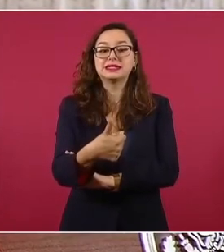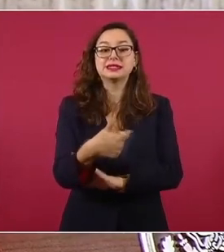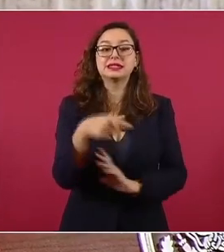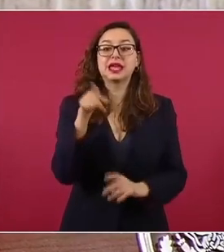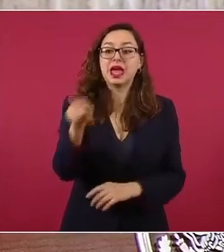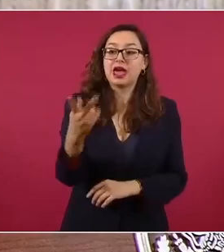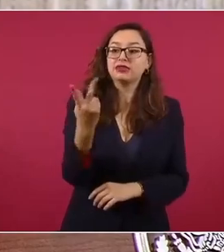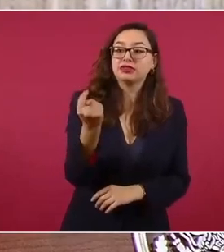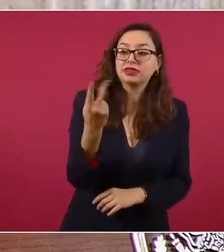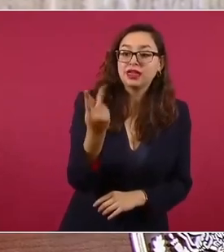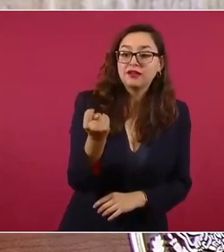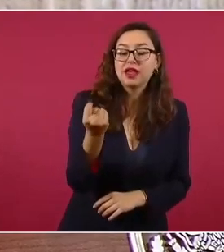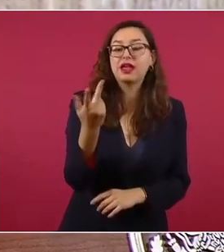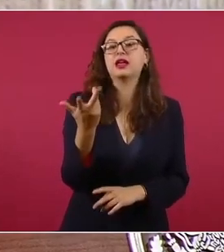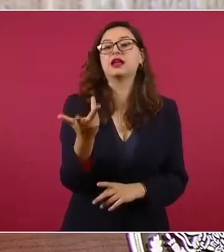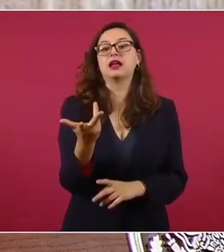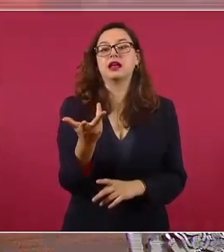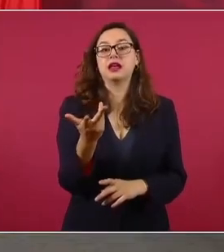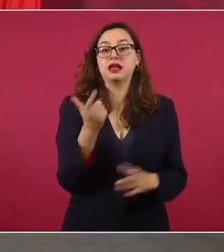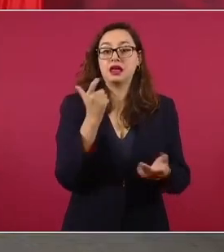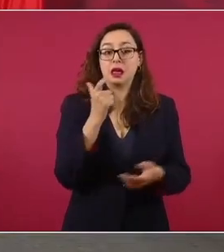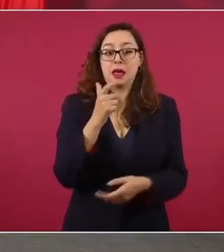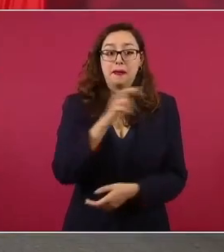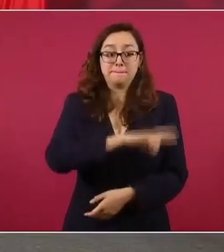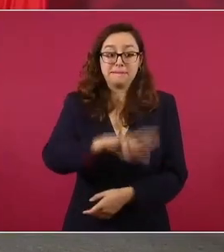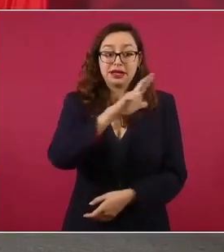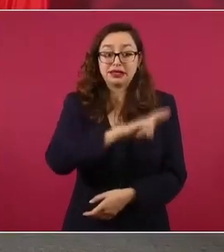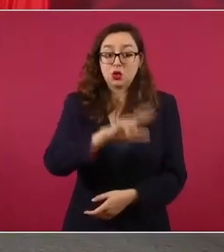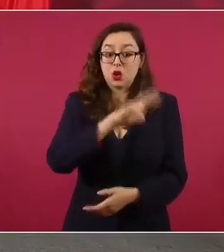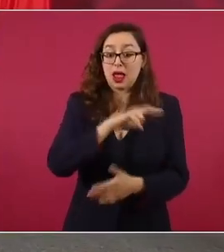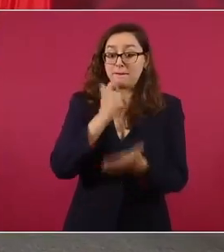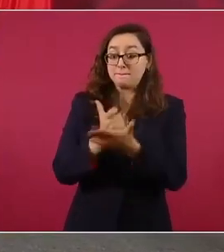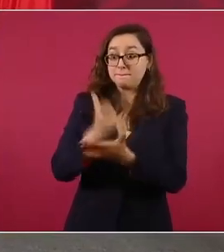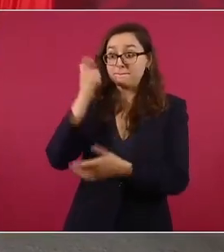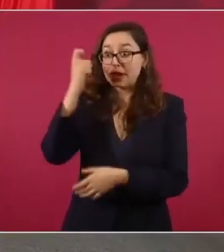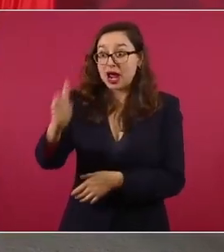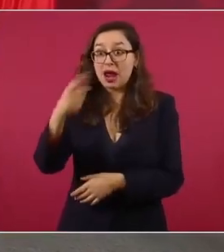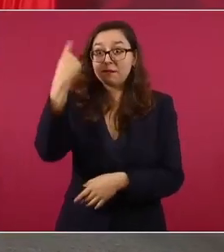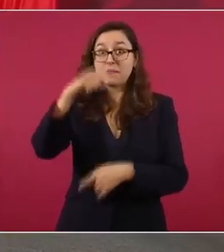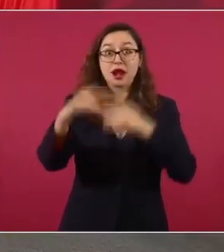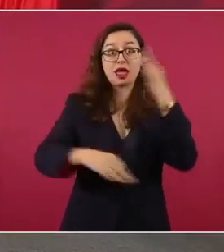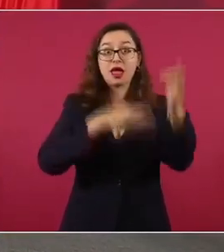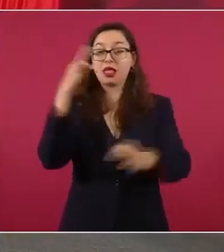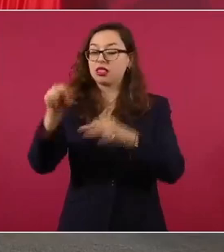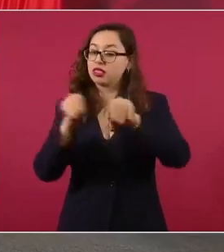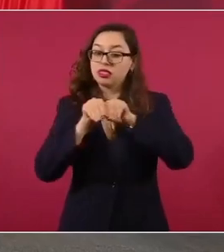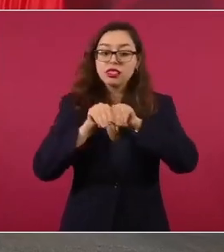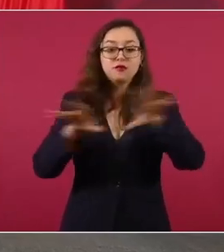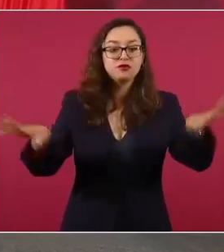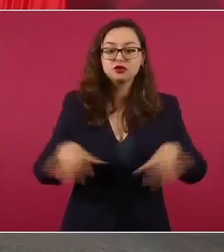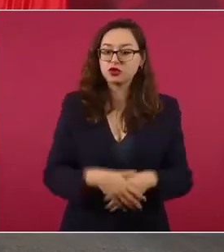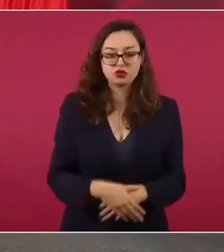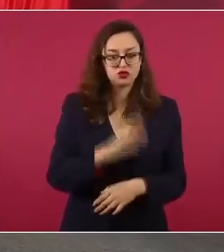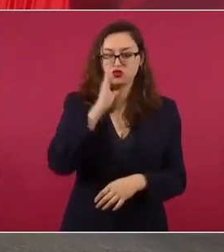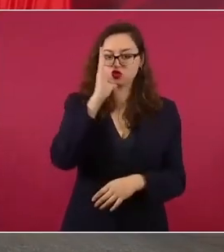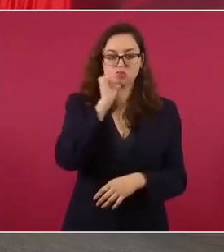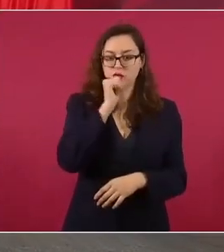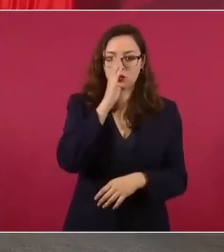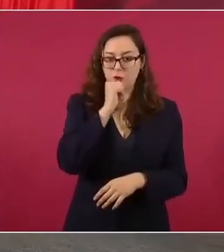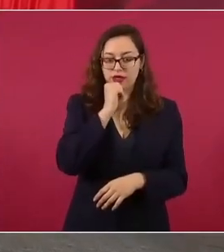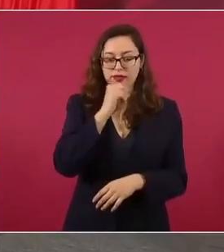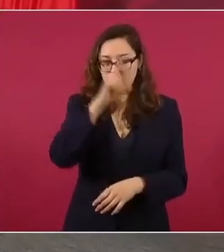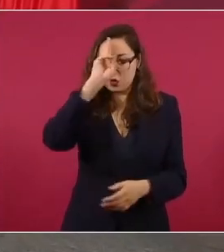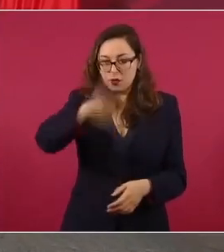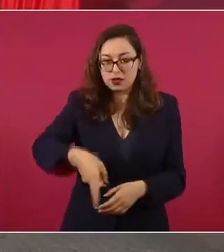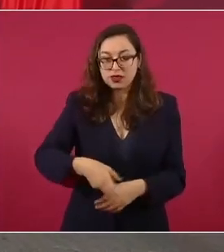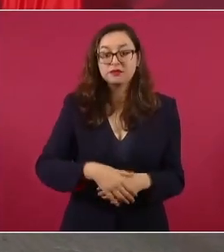mensajes en la televisión. Las empresas no podían pagar, y Sabritas,